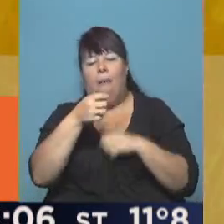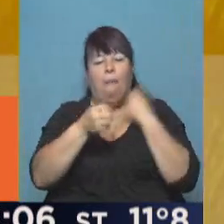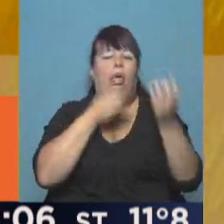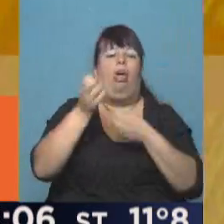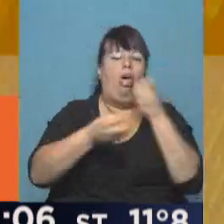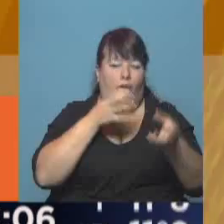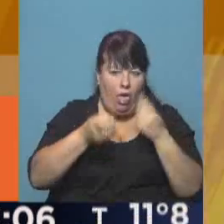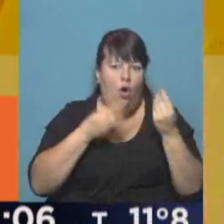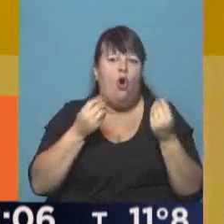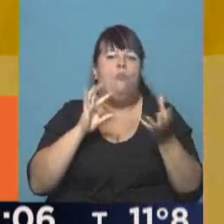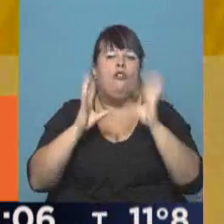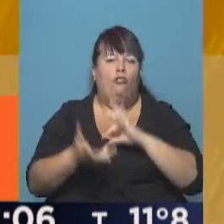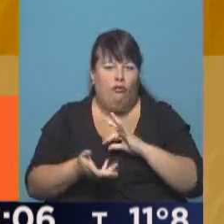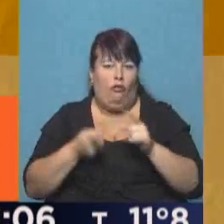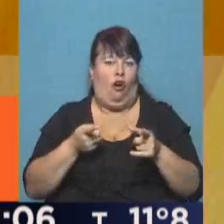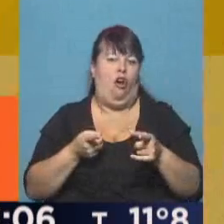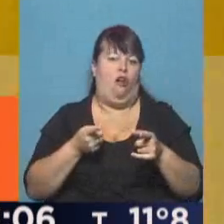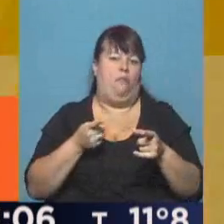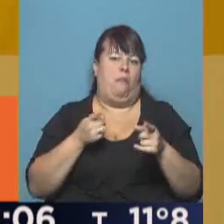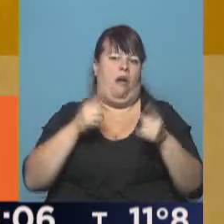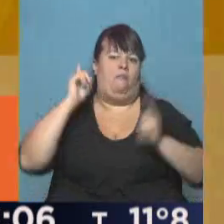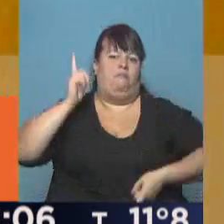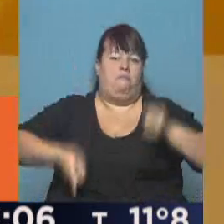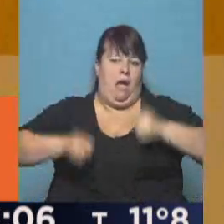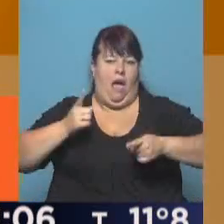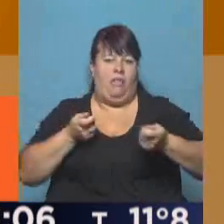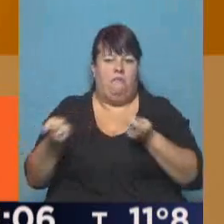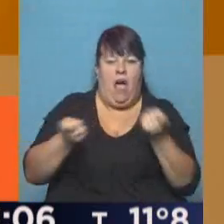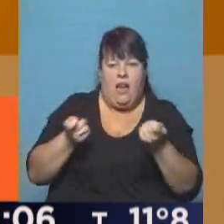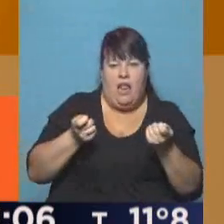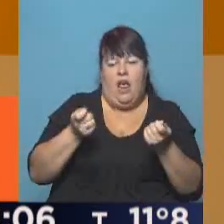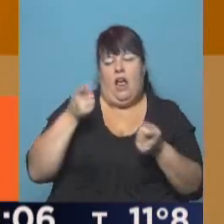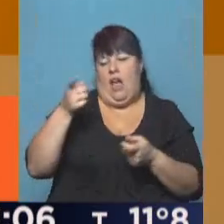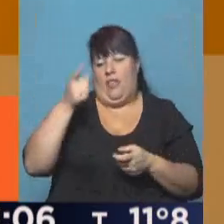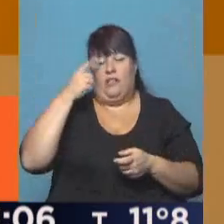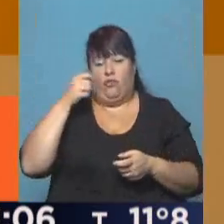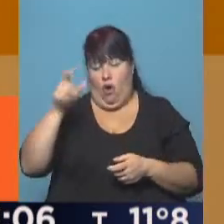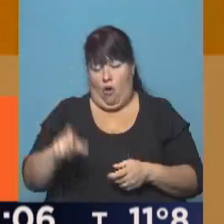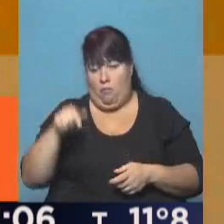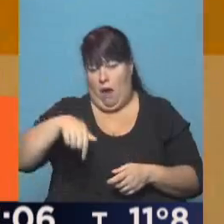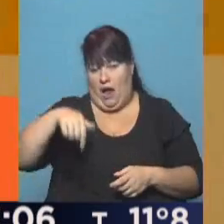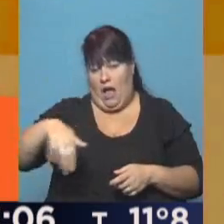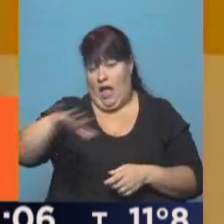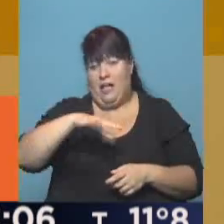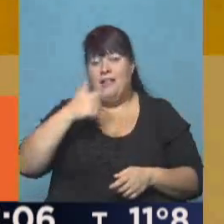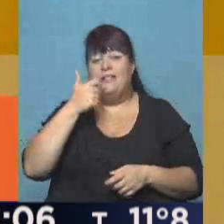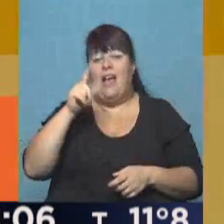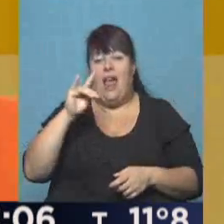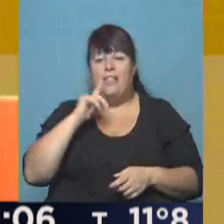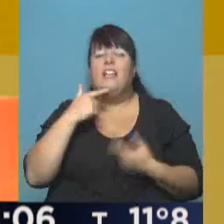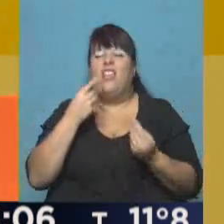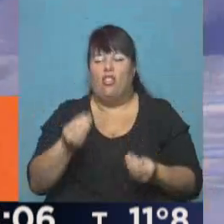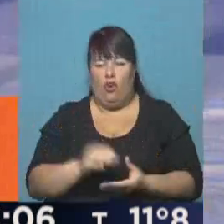comenzaba a confesar cómo eran las directivas y las maniobras y la operativa que se llevaba aquí adelante en La Saladita. Los